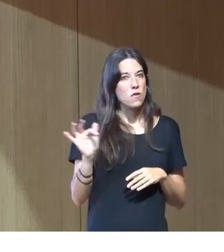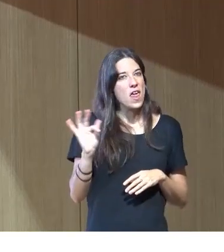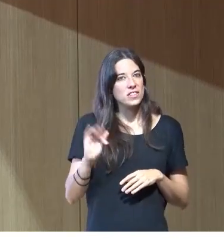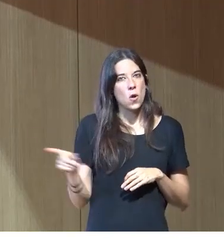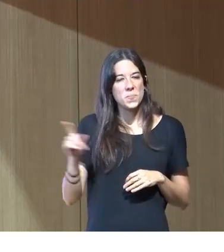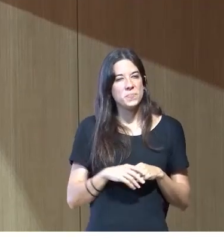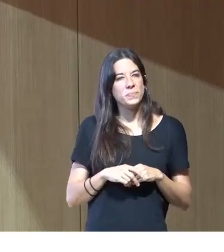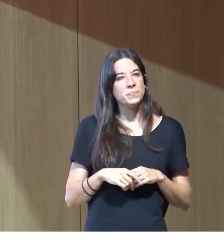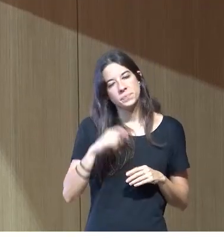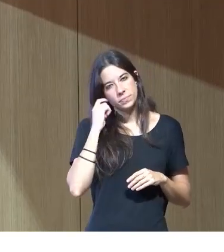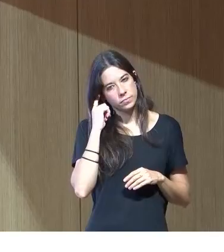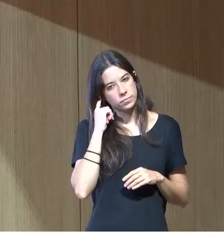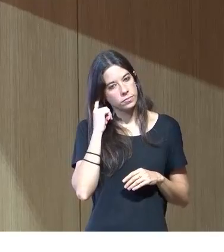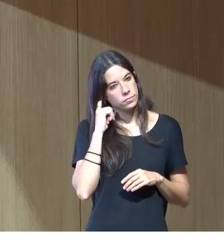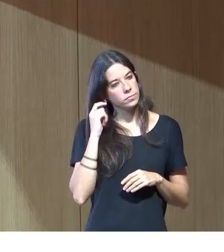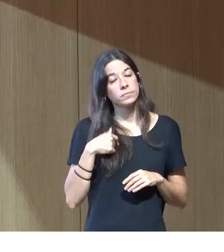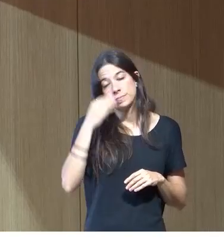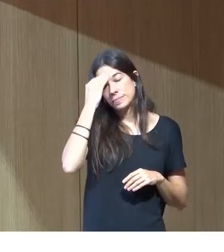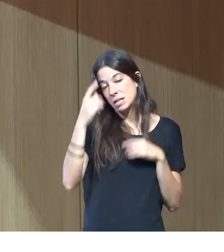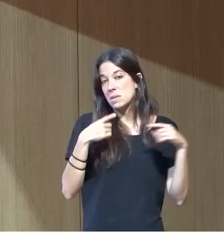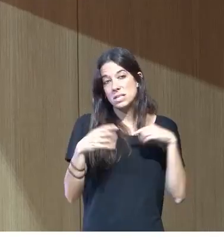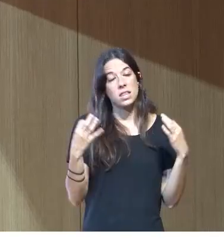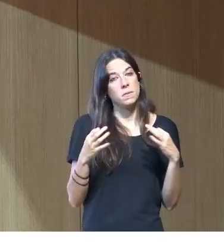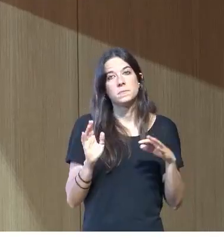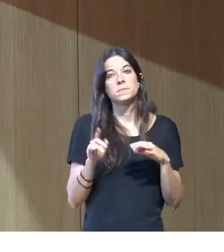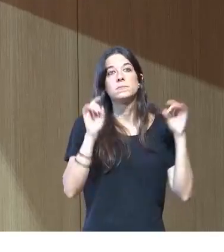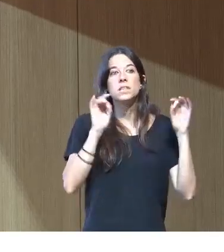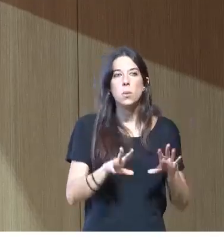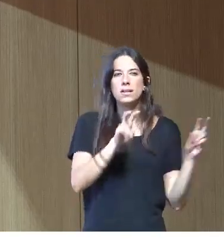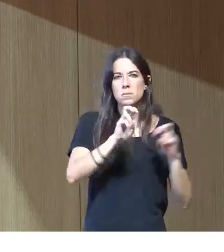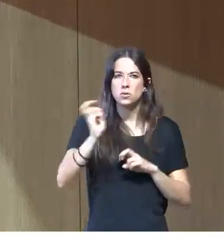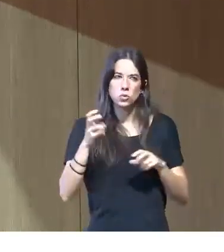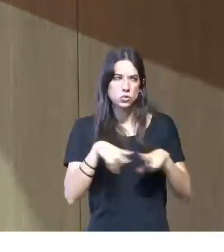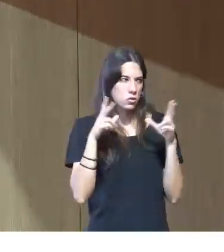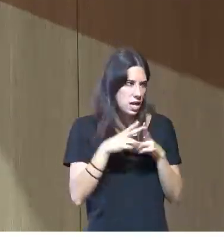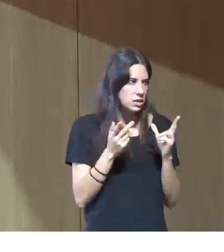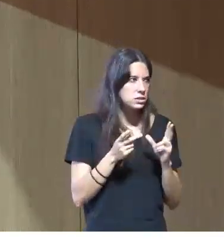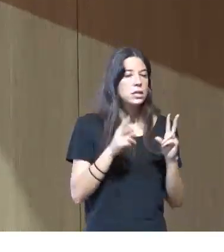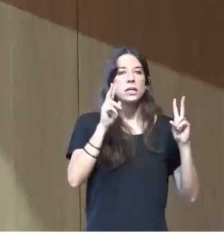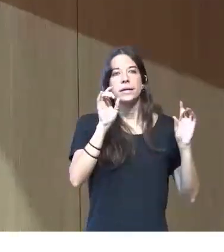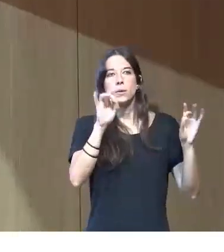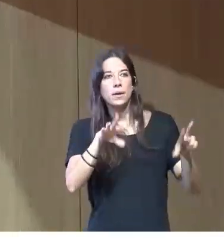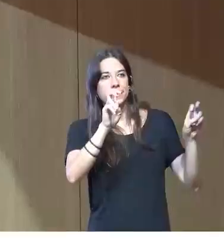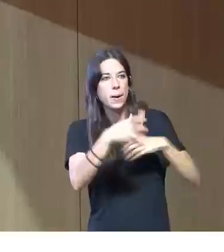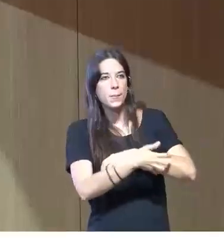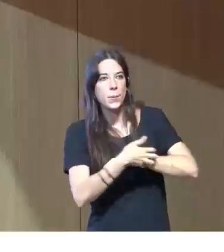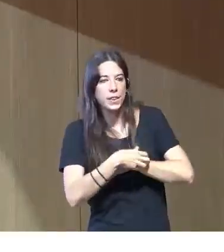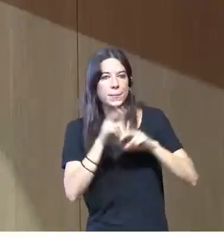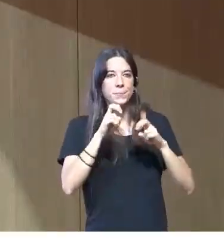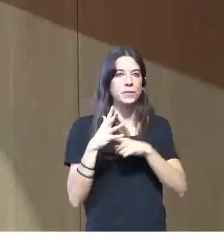yo creo que el mensaje tiene que ser que igual que otras otras cuestiones sociales igual que la pobreza igual que la